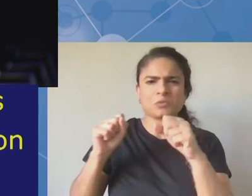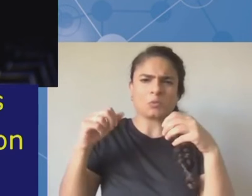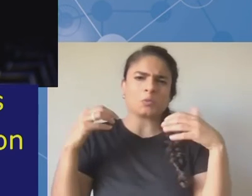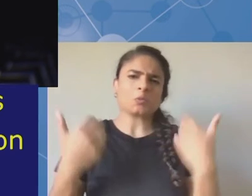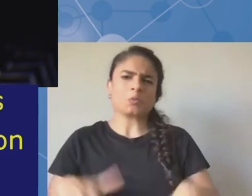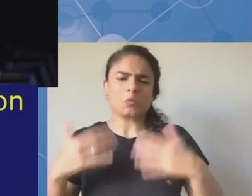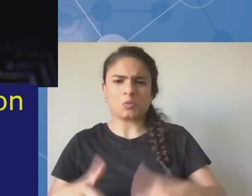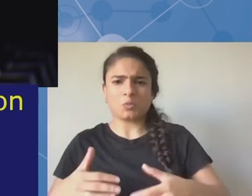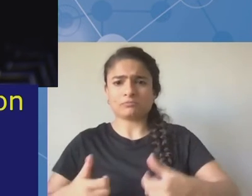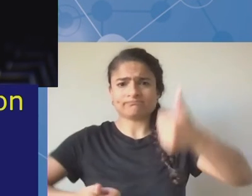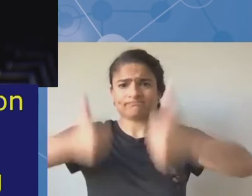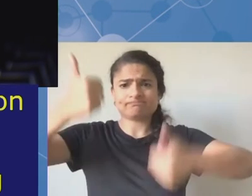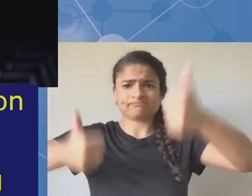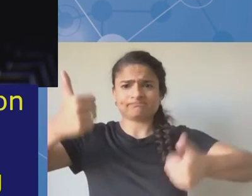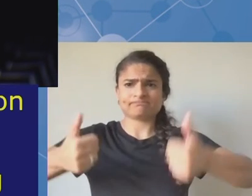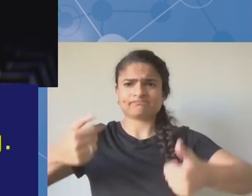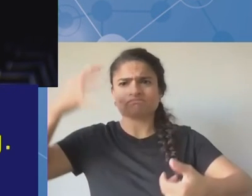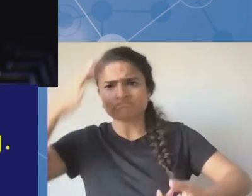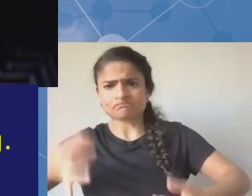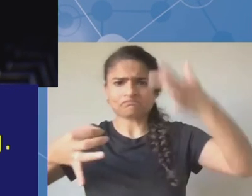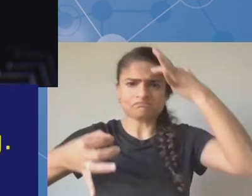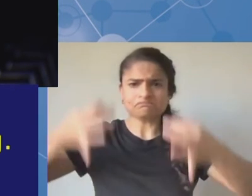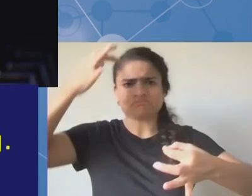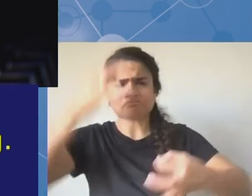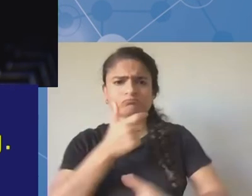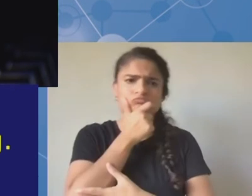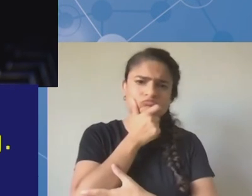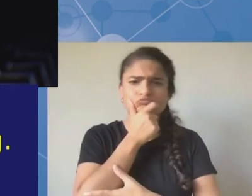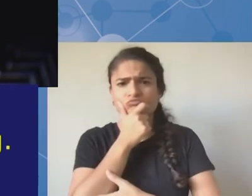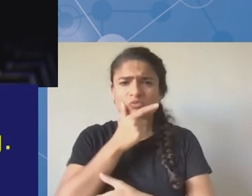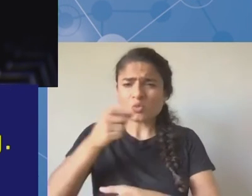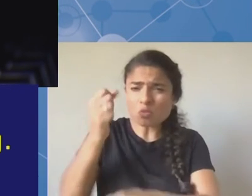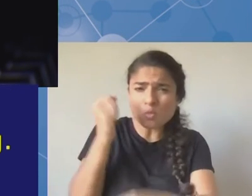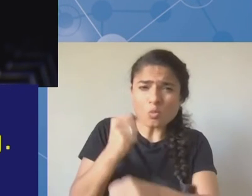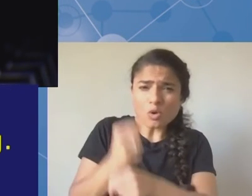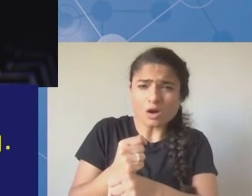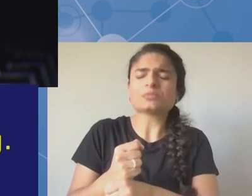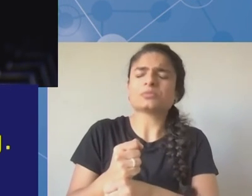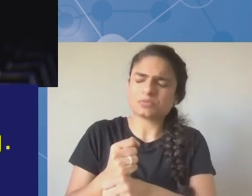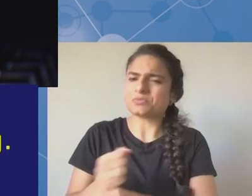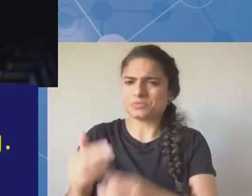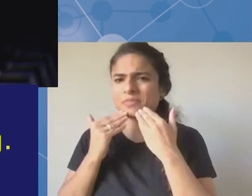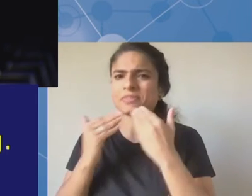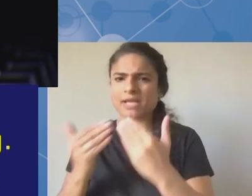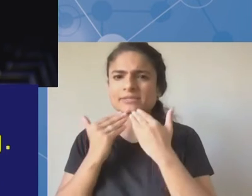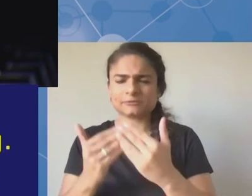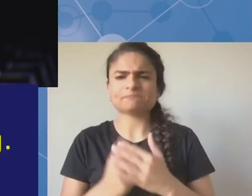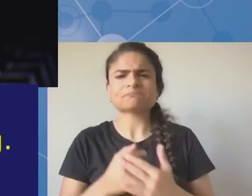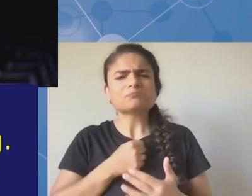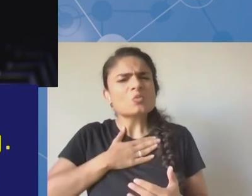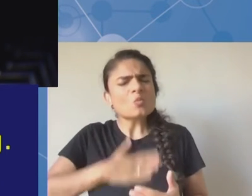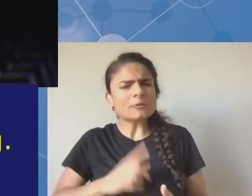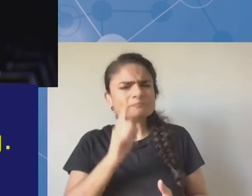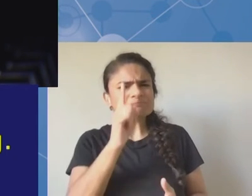vuestra actividad. Hacéis todo para que podamos escuchar la voz de todas las personas que se conectan con nosotros